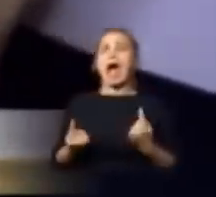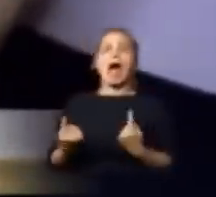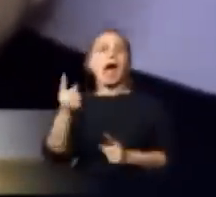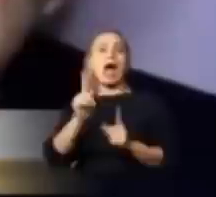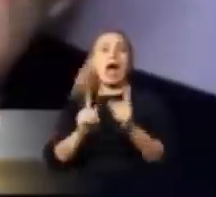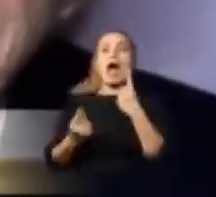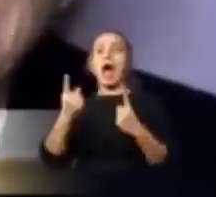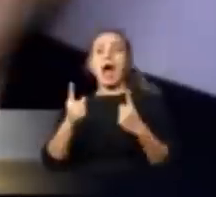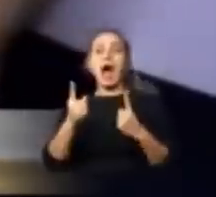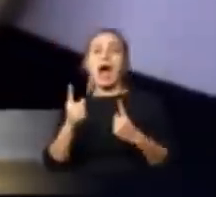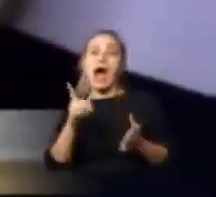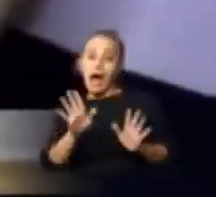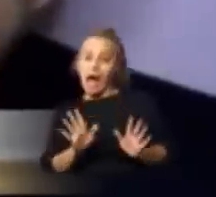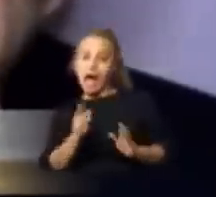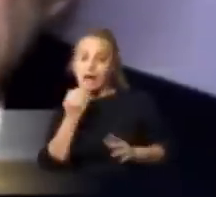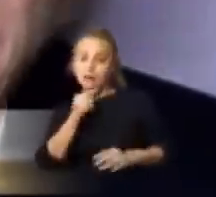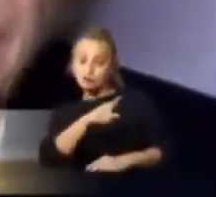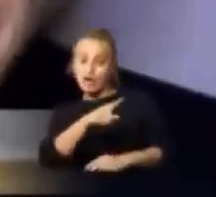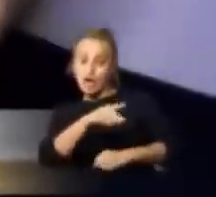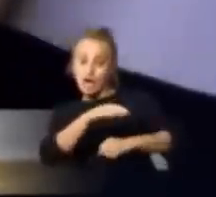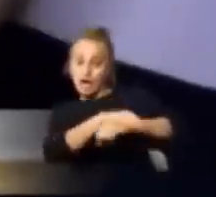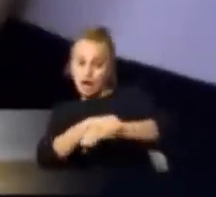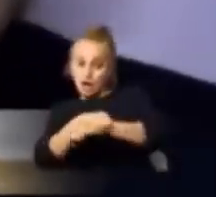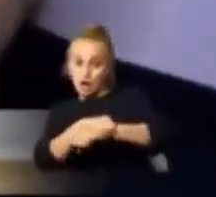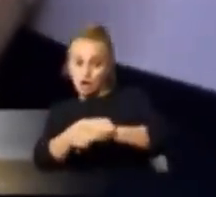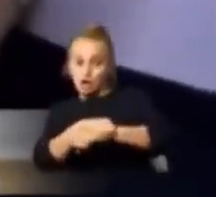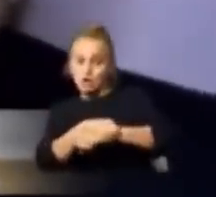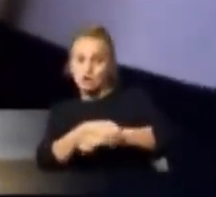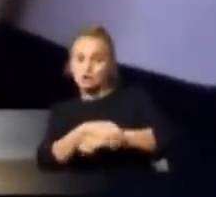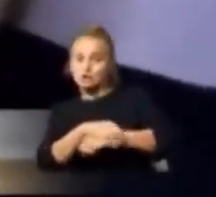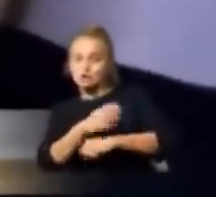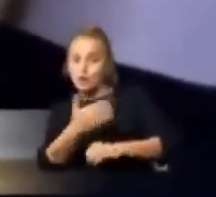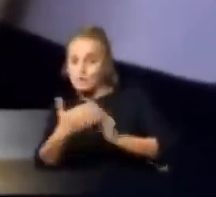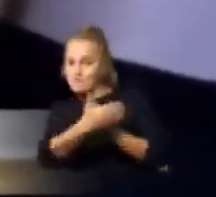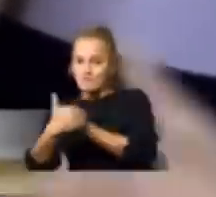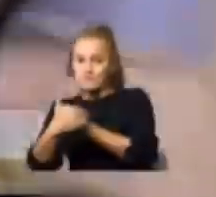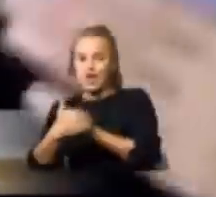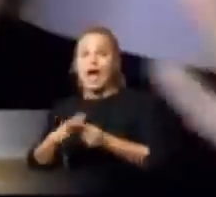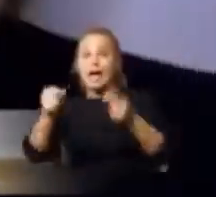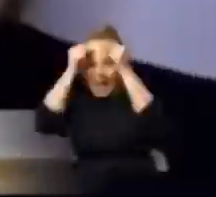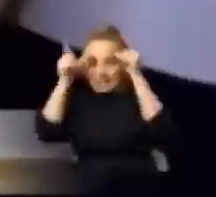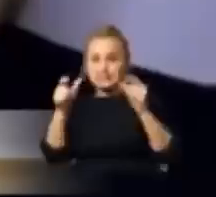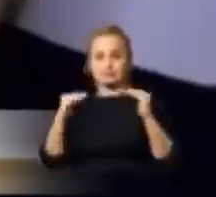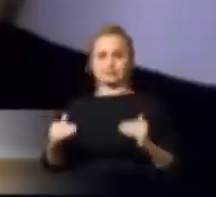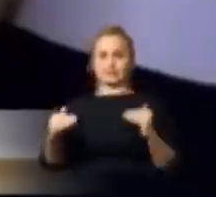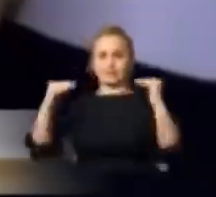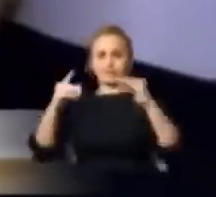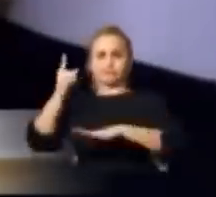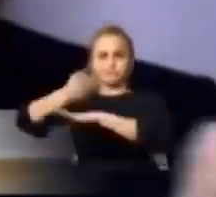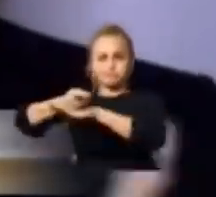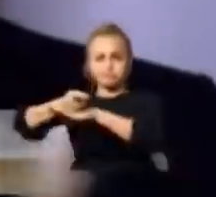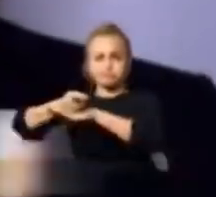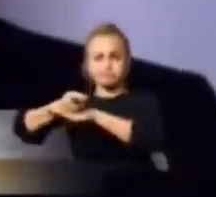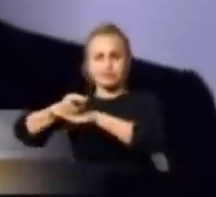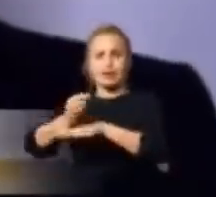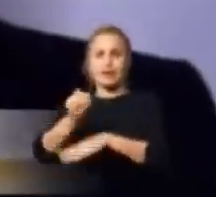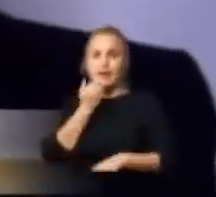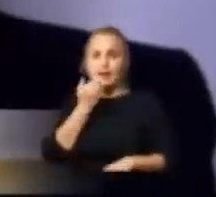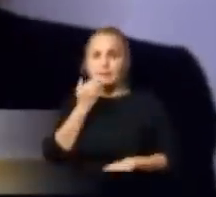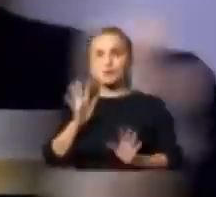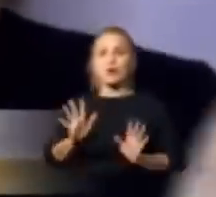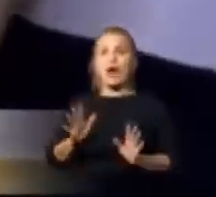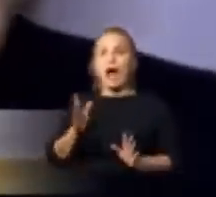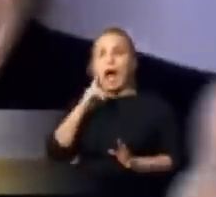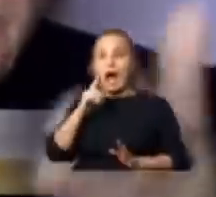al que roba, secuestrar al que secuestra, asesinar al que asesina. Es que se supone que el Estado es una fuerza superior. Que alguien por fuera del